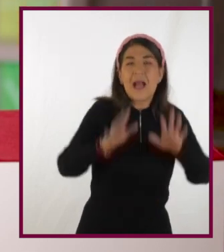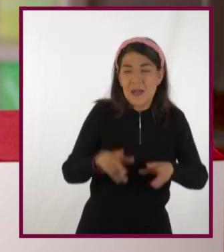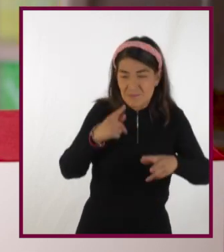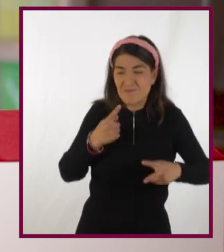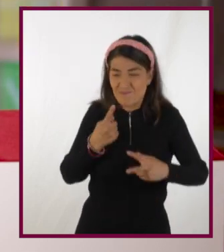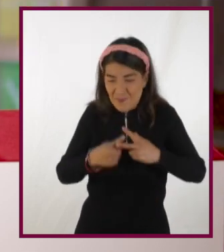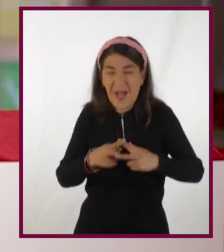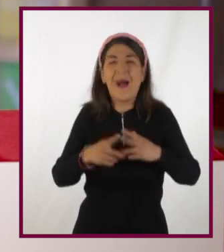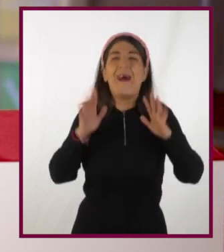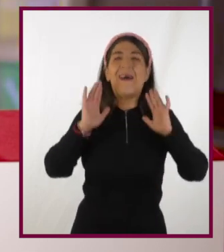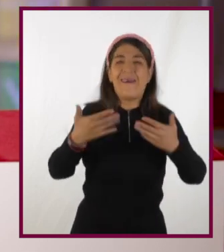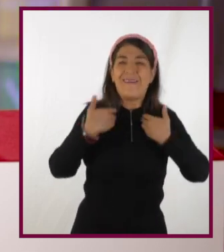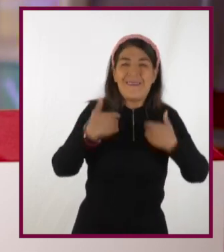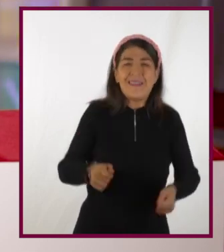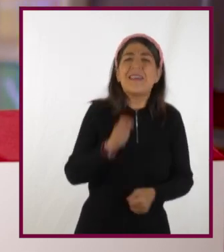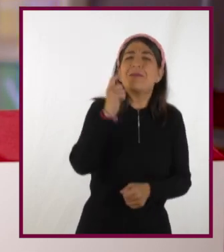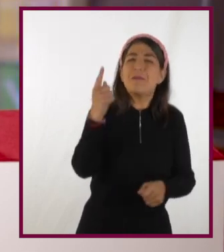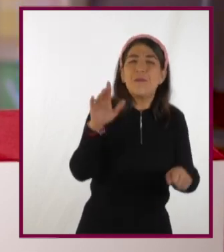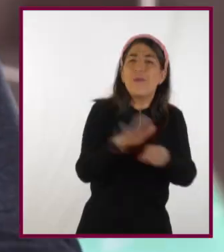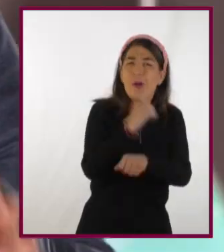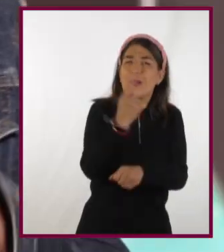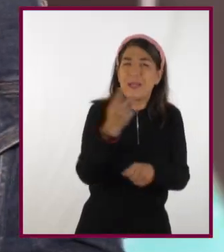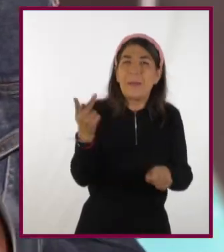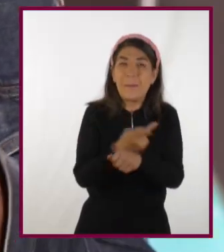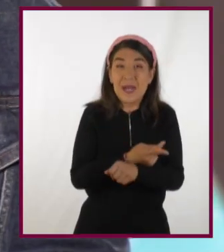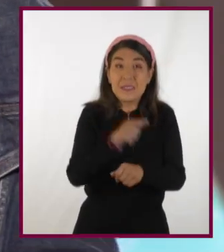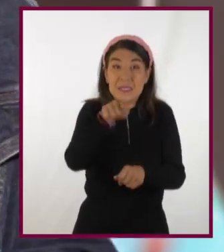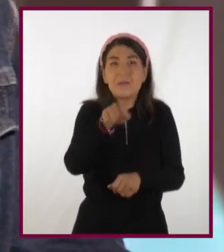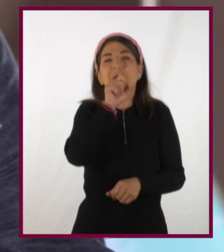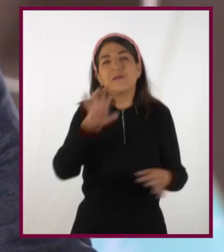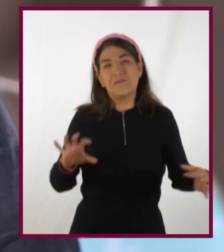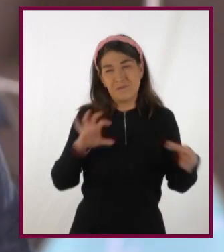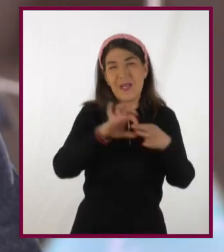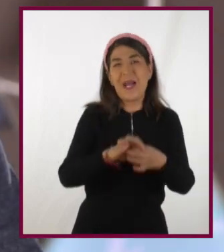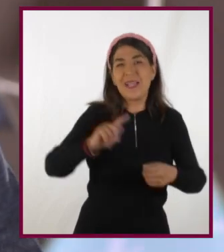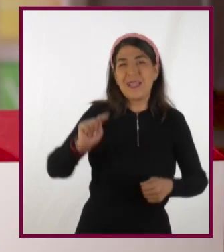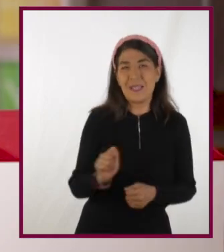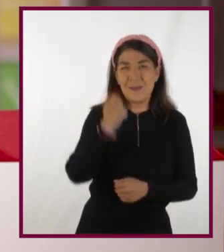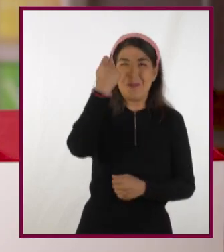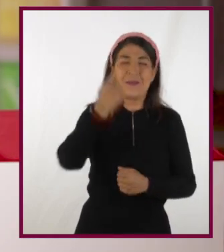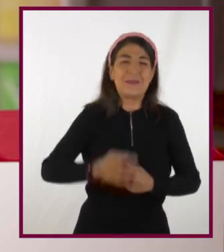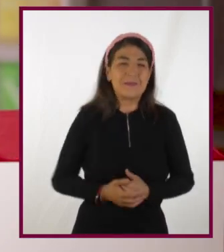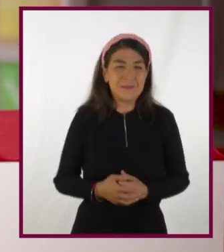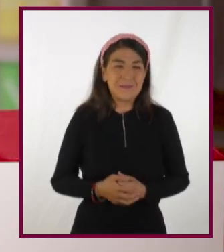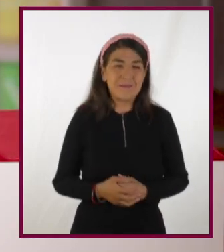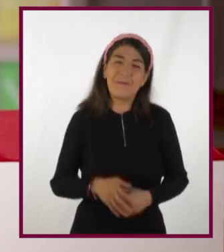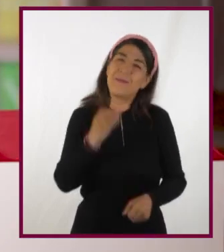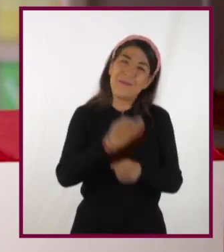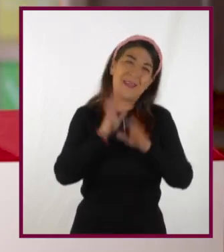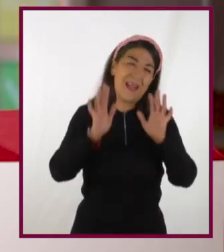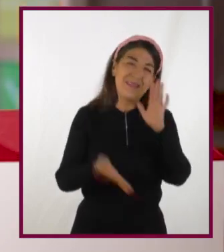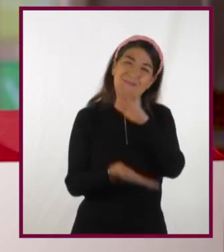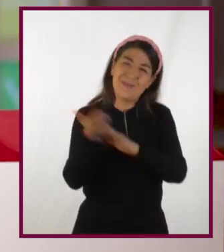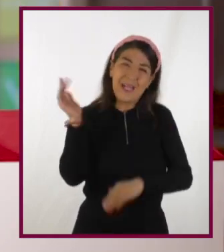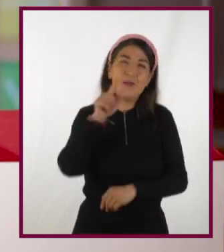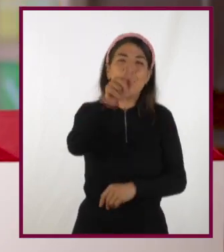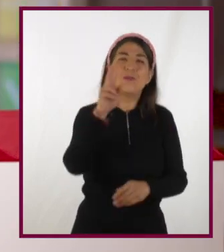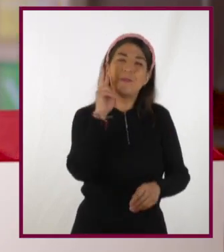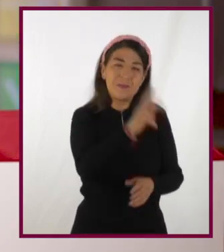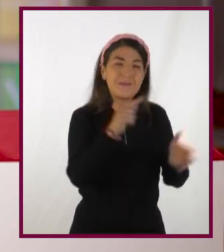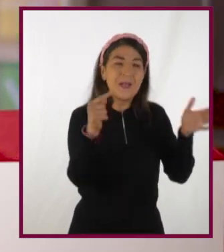matemáticas que explican lo que sucede. Y así usas la tecnología para vivir mejor. Pues ya nos vamos. Recuerden visitarnos